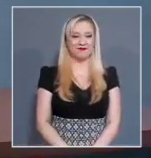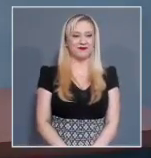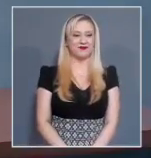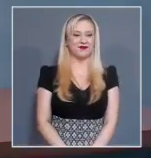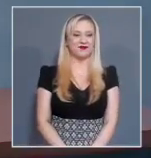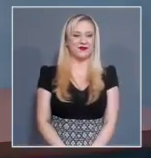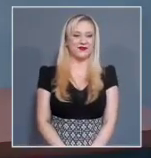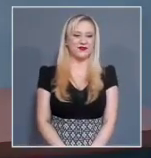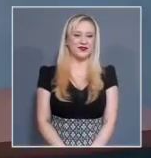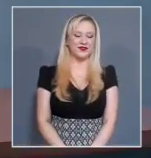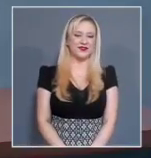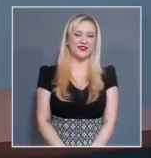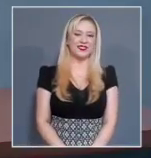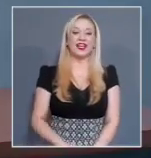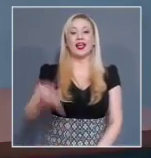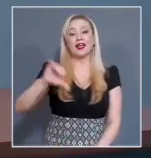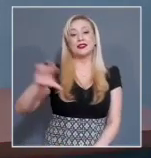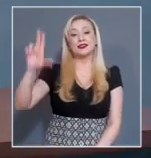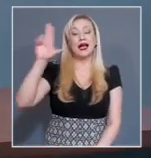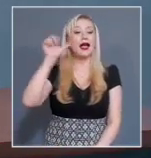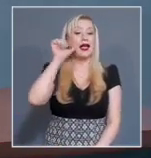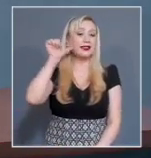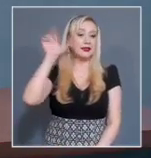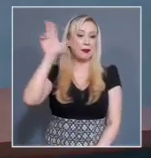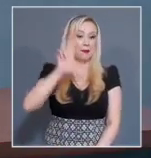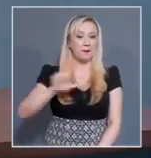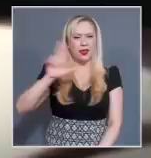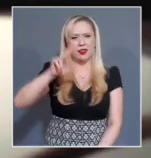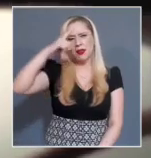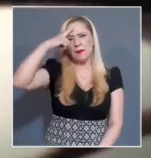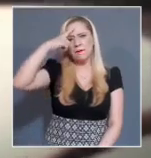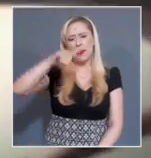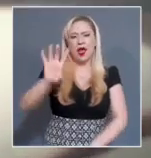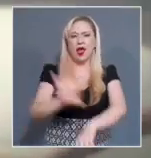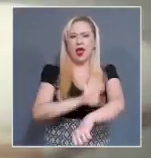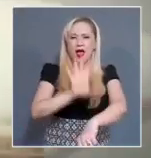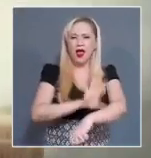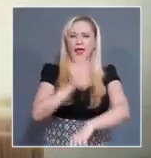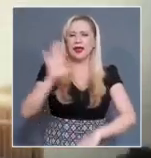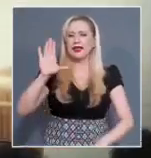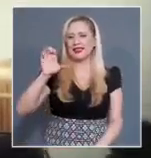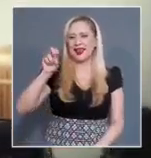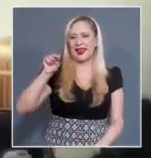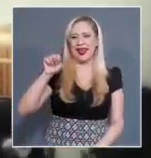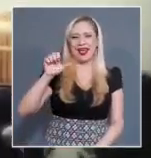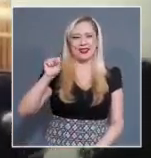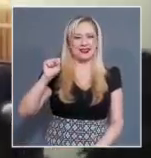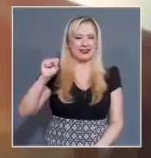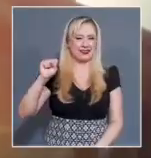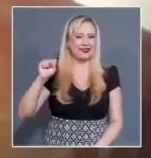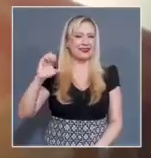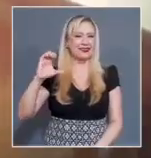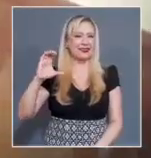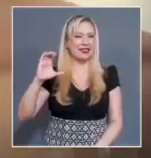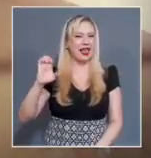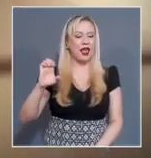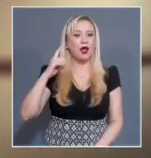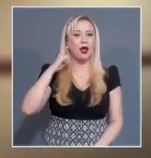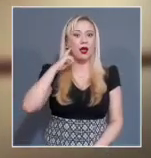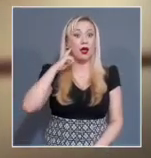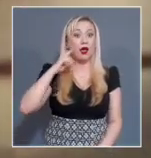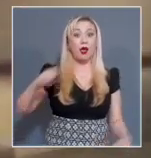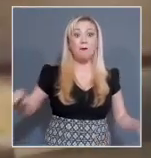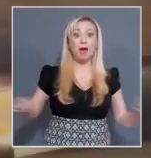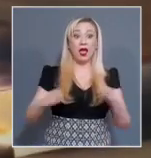Y este martes el Centro Nacional de Control de Energía, CENACE, se declaró en estado operativo de alerta al registrar un margen de